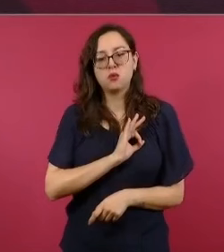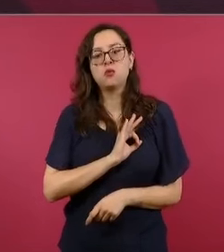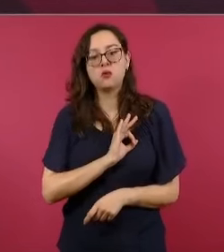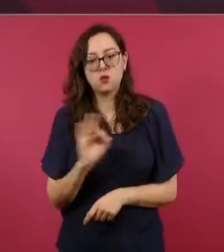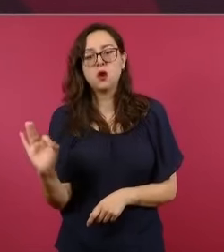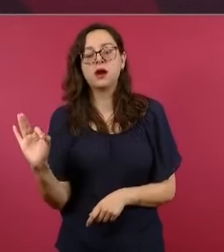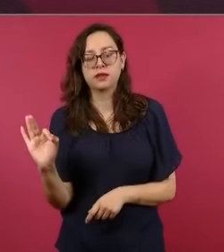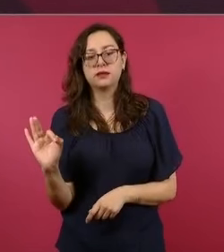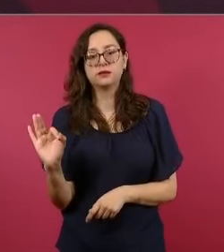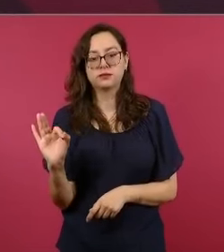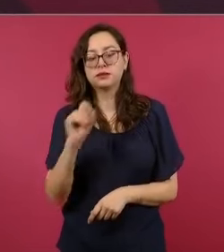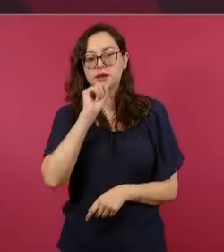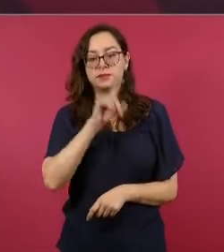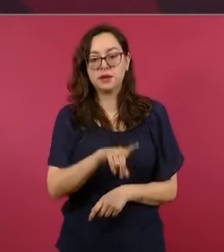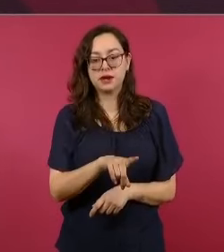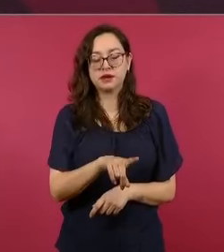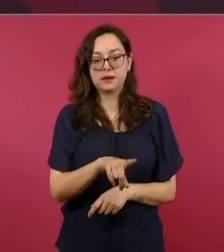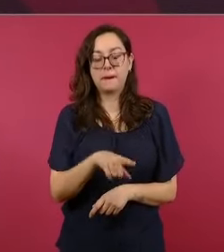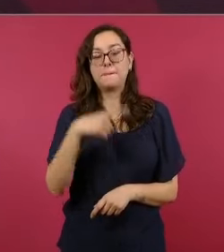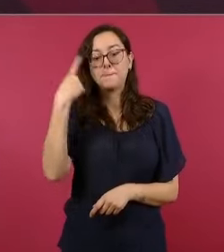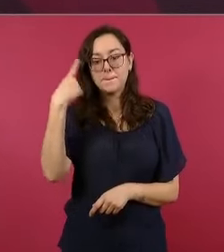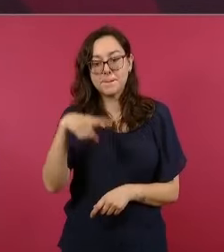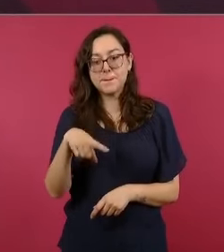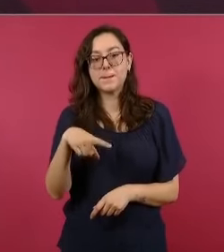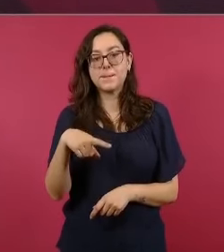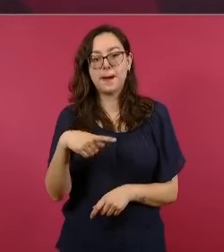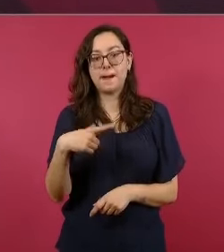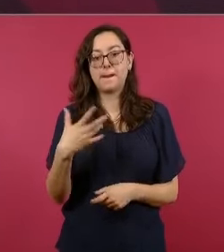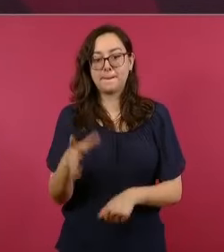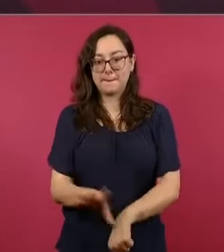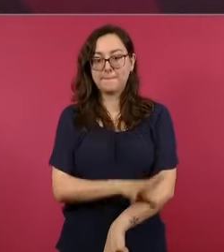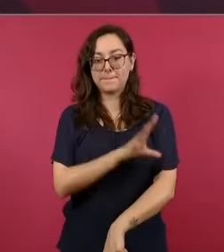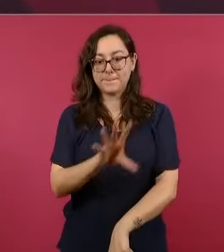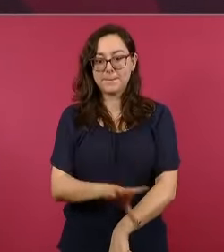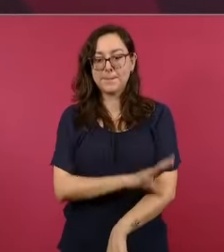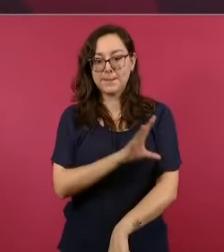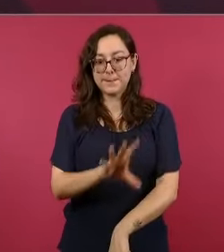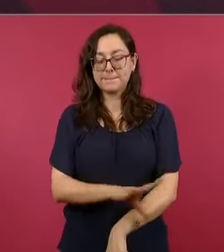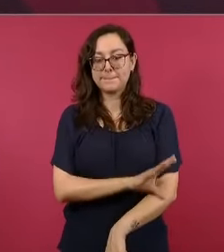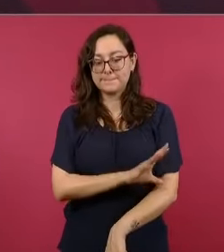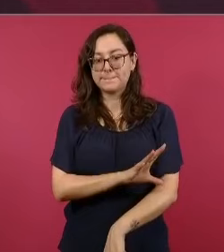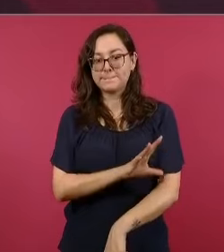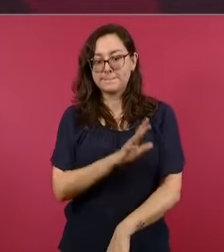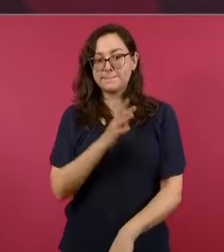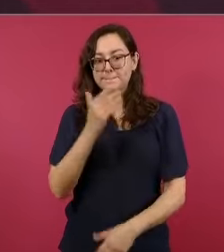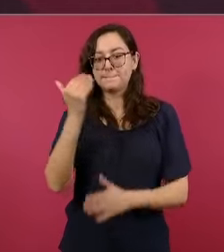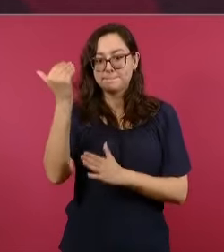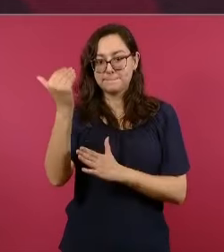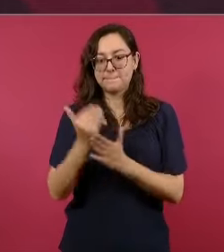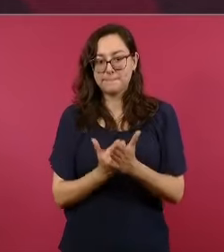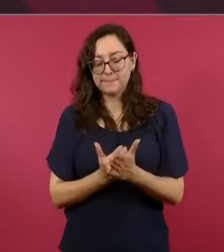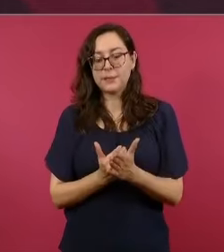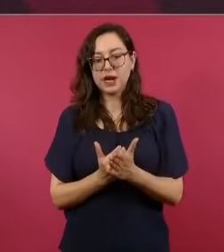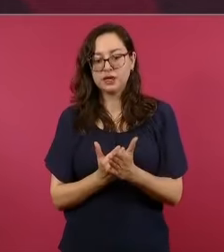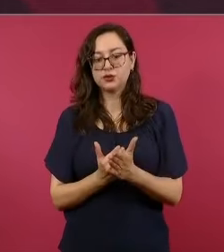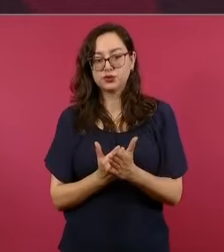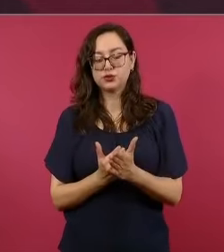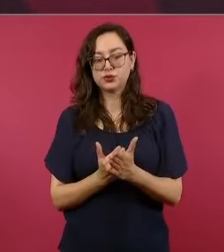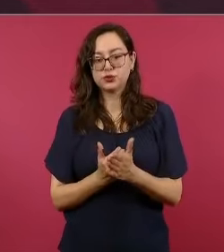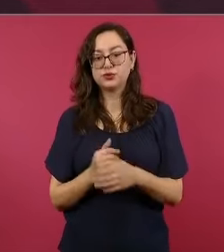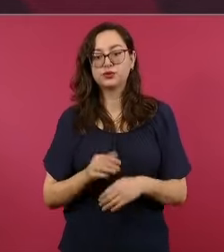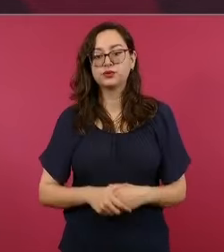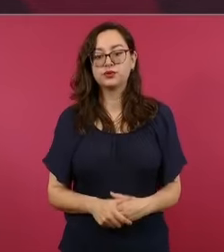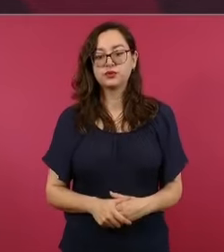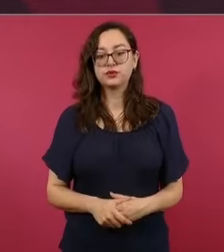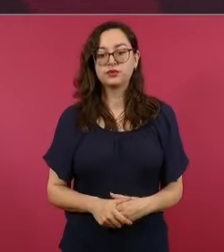bajos costos para la generación de energía hay todo un plan de